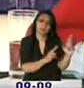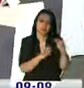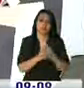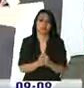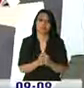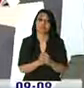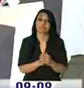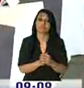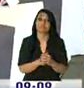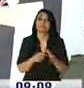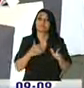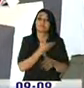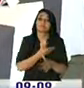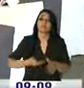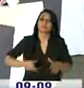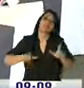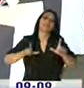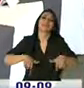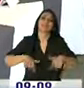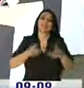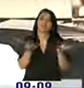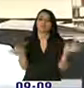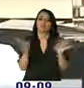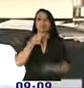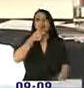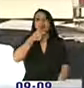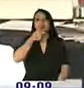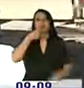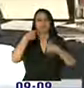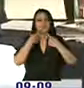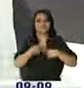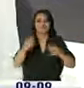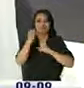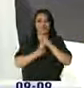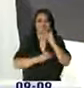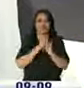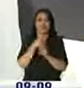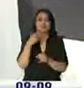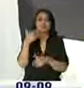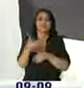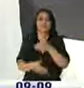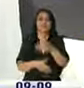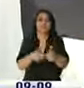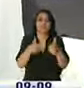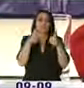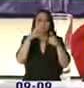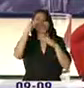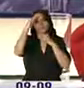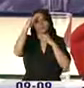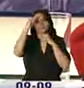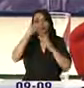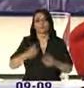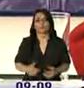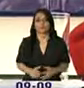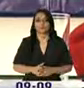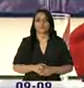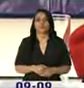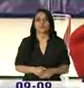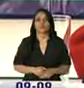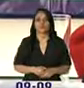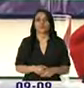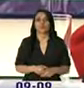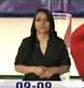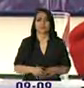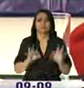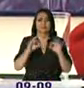su primer encuentro con la prensa internacional, anunció que en los próximos días dará buenas nuevas. Va a haber buenas